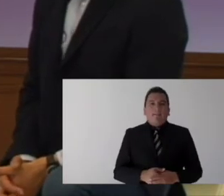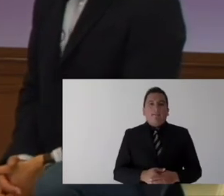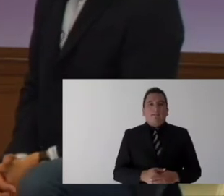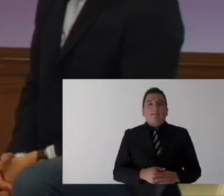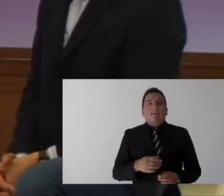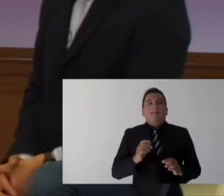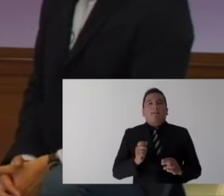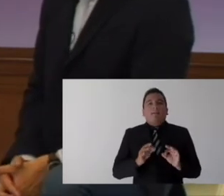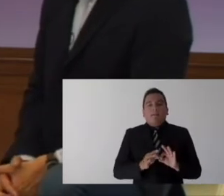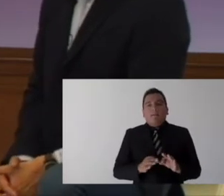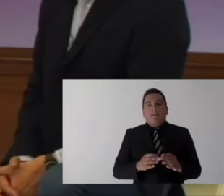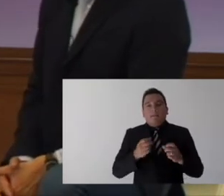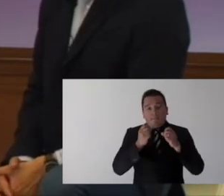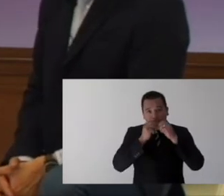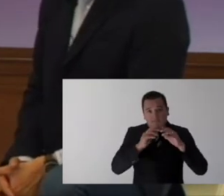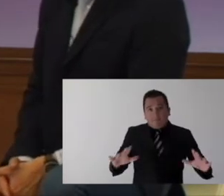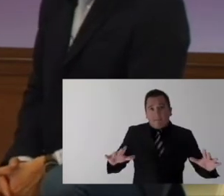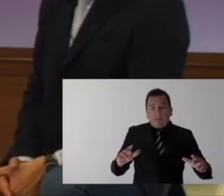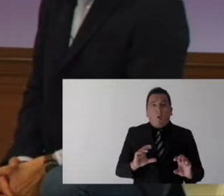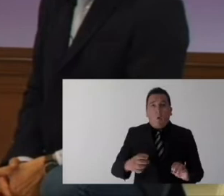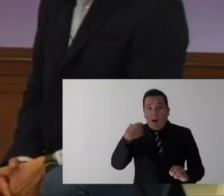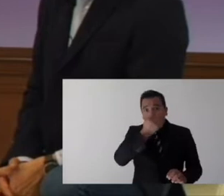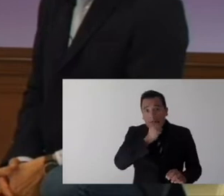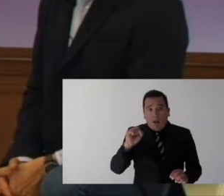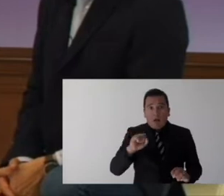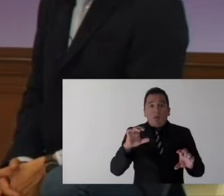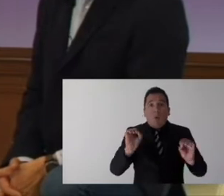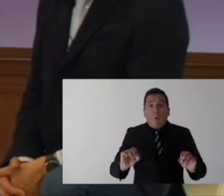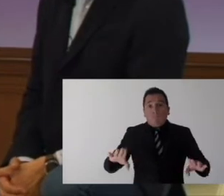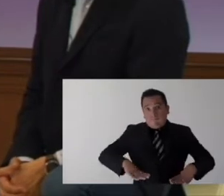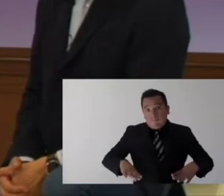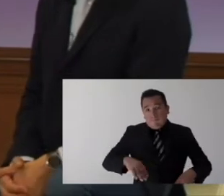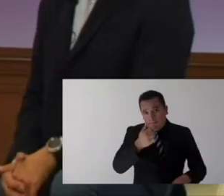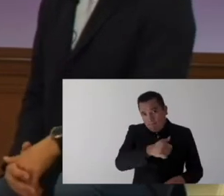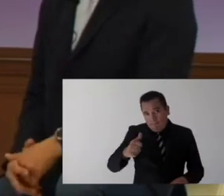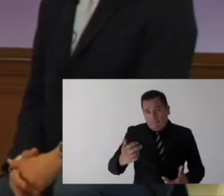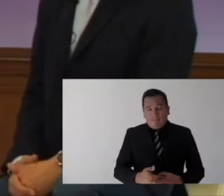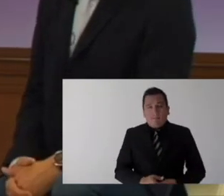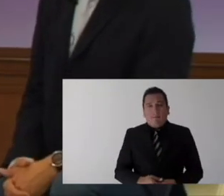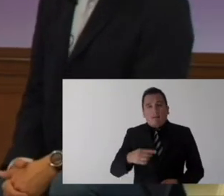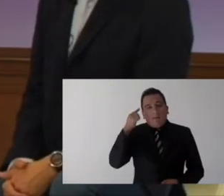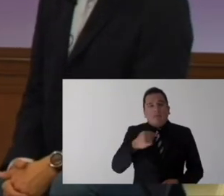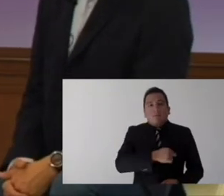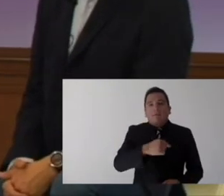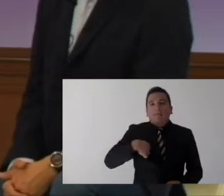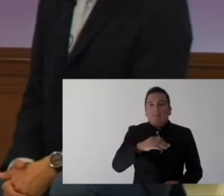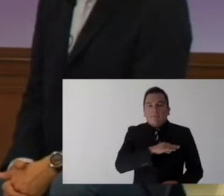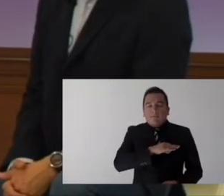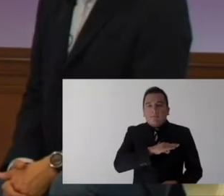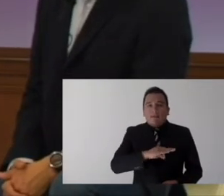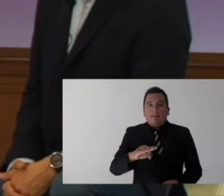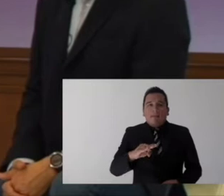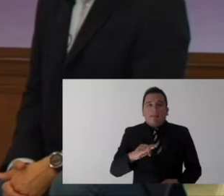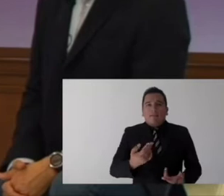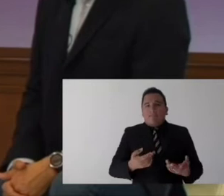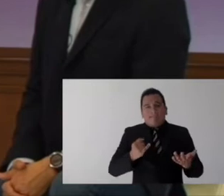información, habilidades y valores que desarrollamos como individuos para poder tomar